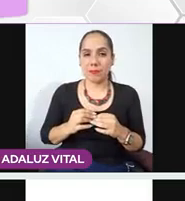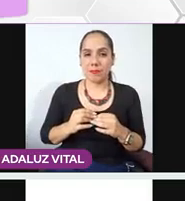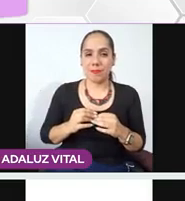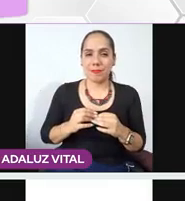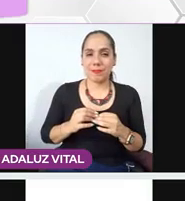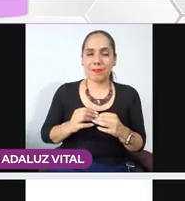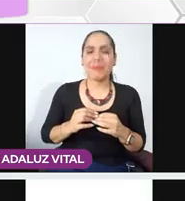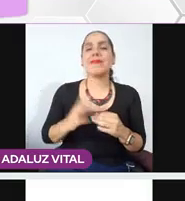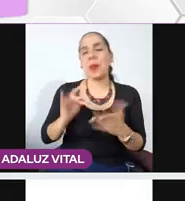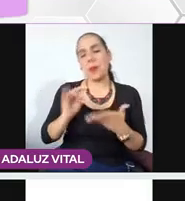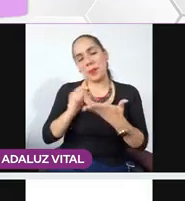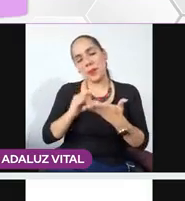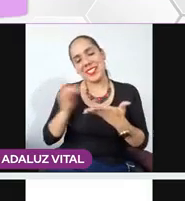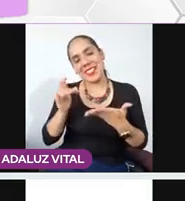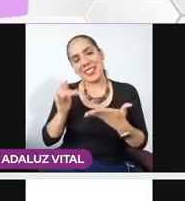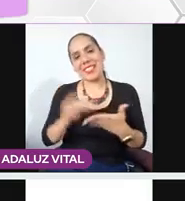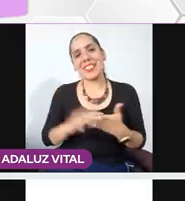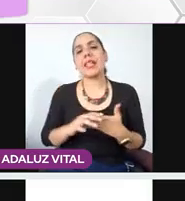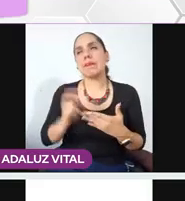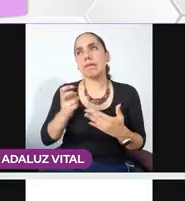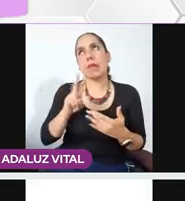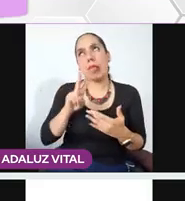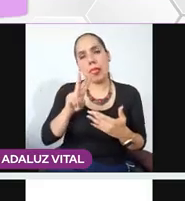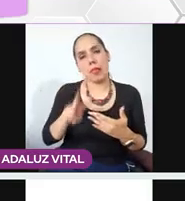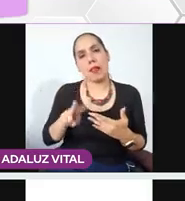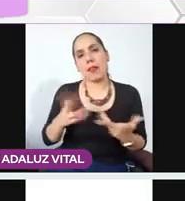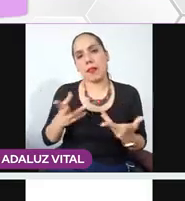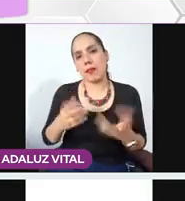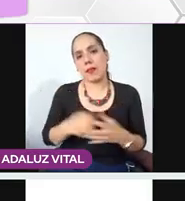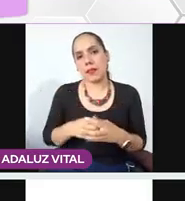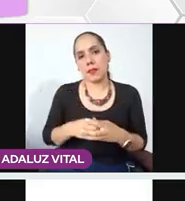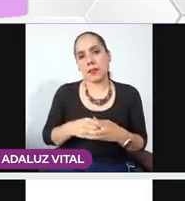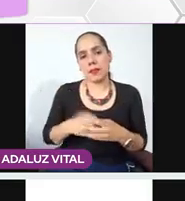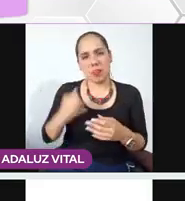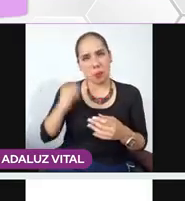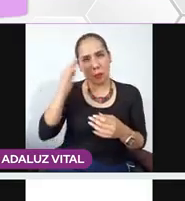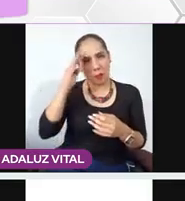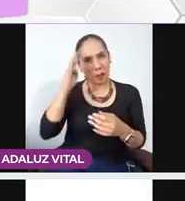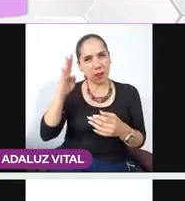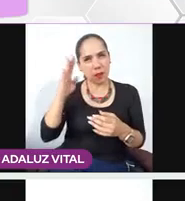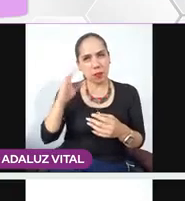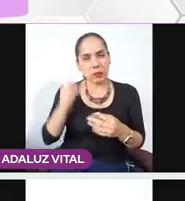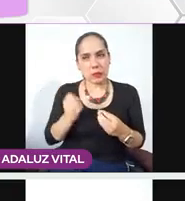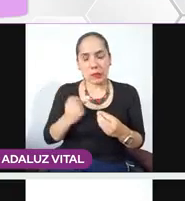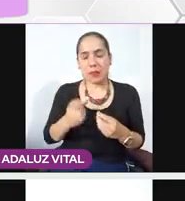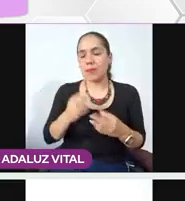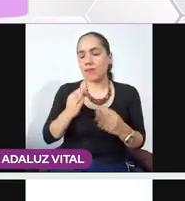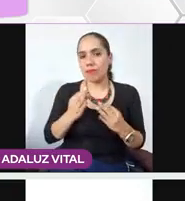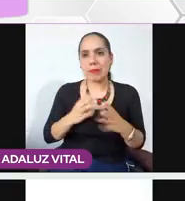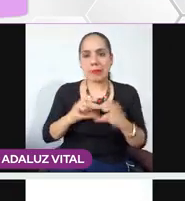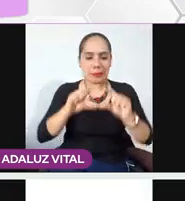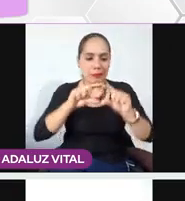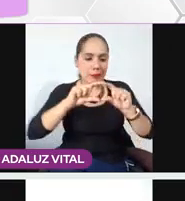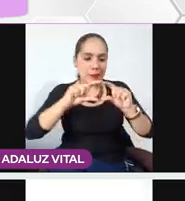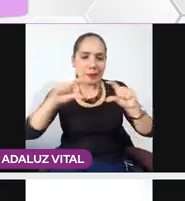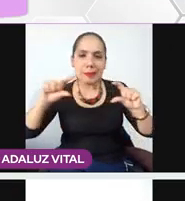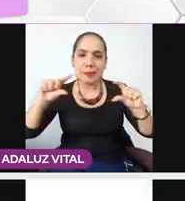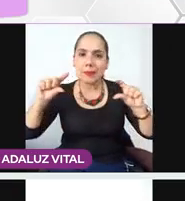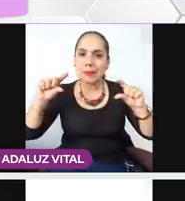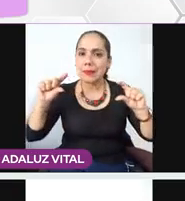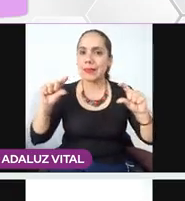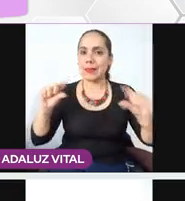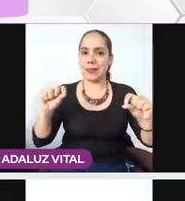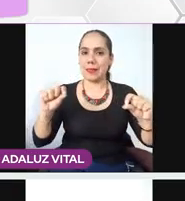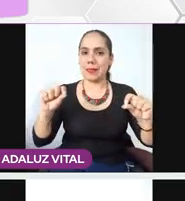Muchas gracias. Y de verdad que creo que es uno de los, insisto, estigmas tremendos que tiene